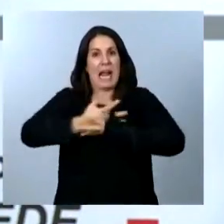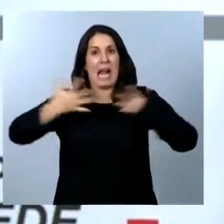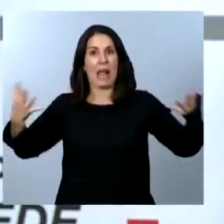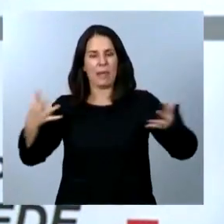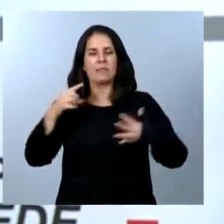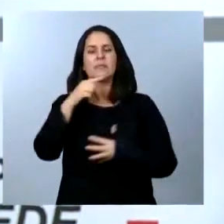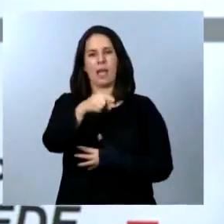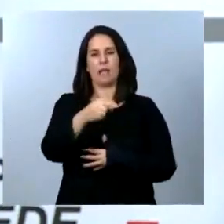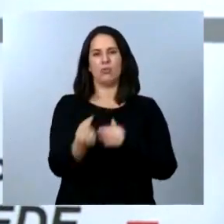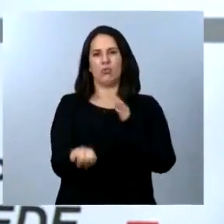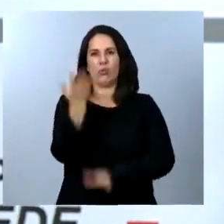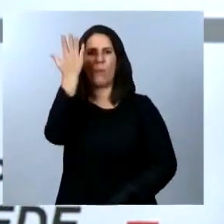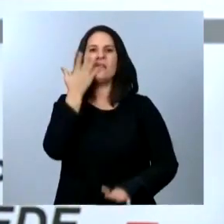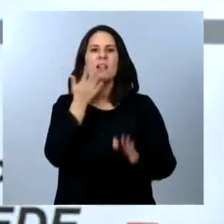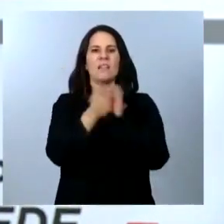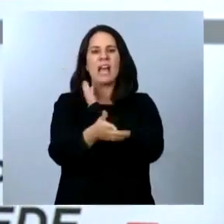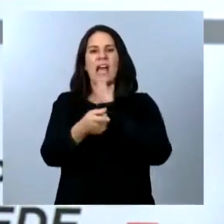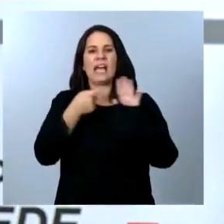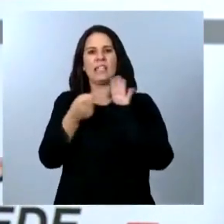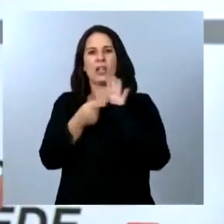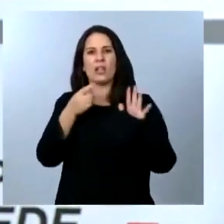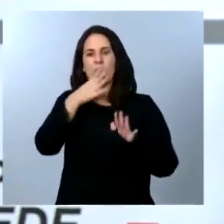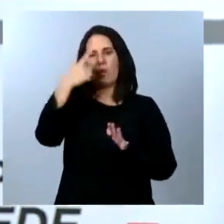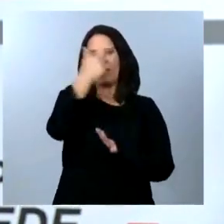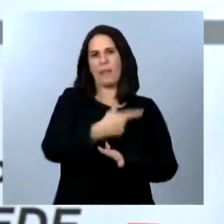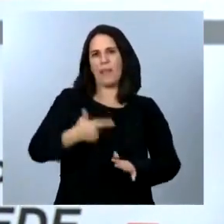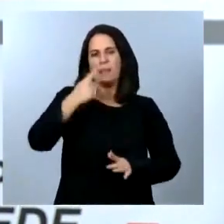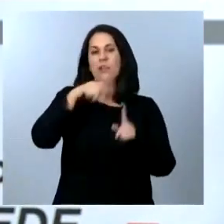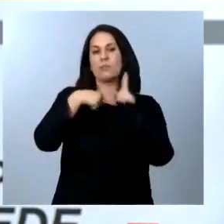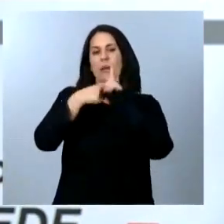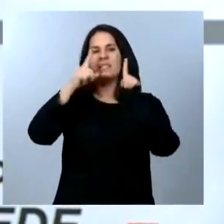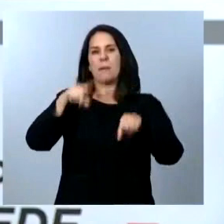las exenciones por dividendos y plusvalías generadas por su